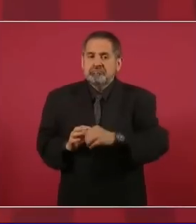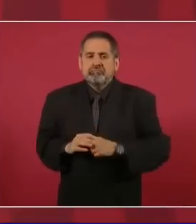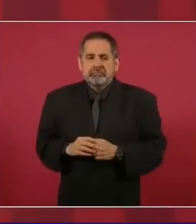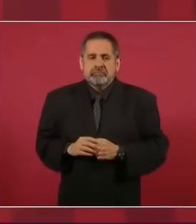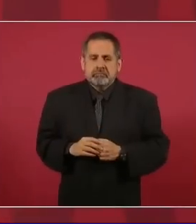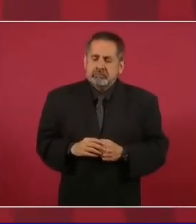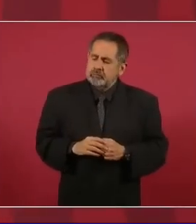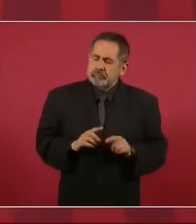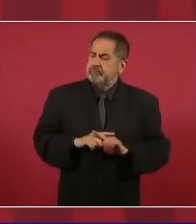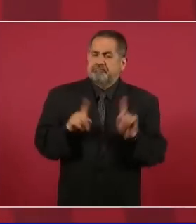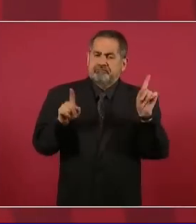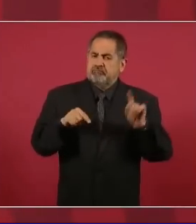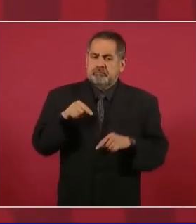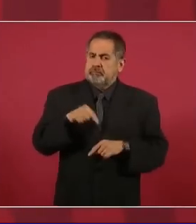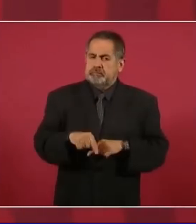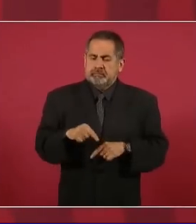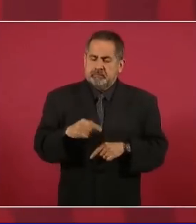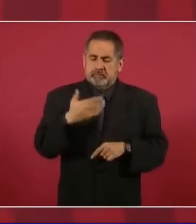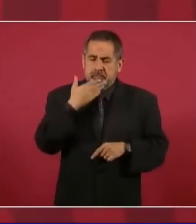contrario